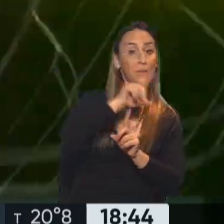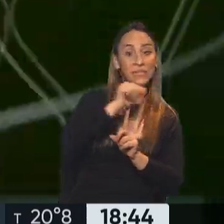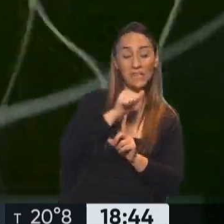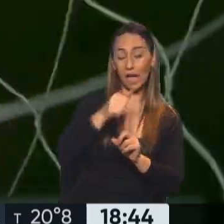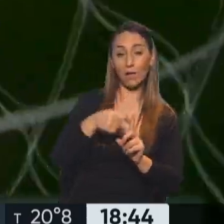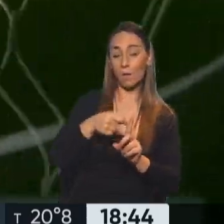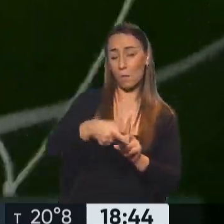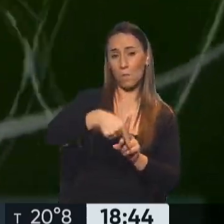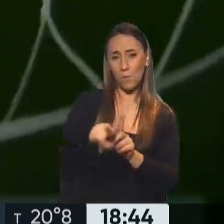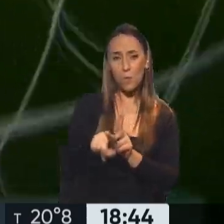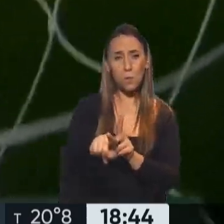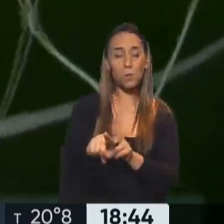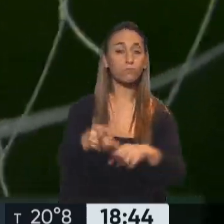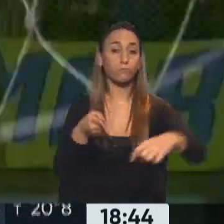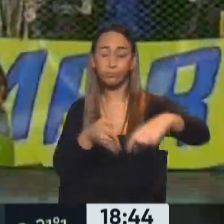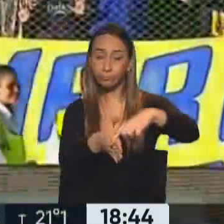cuenta que levantamos el mar.